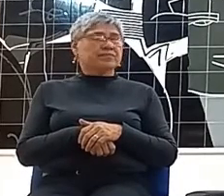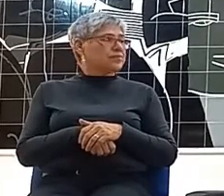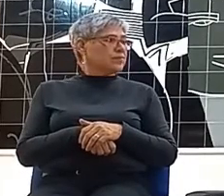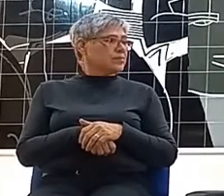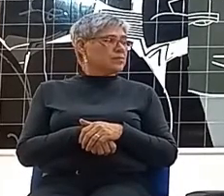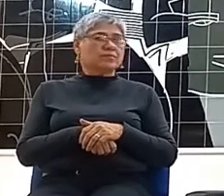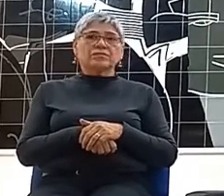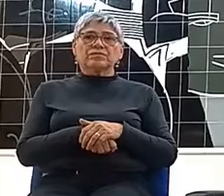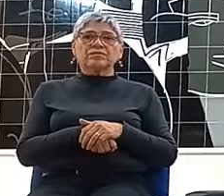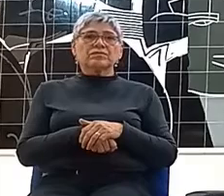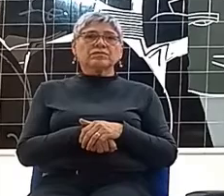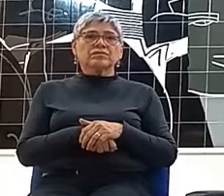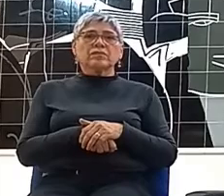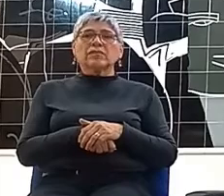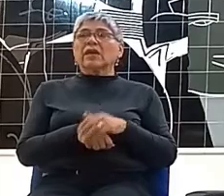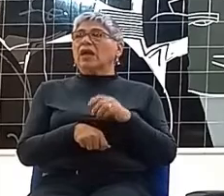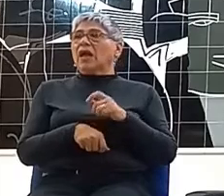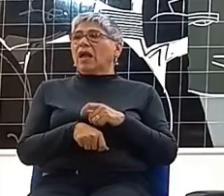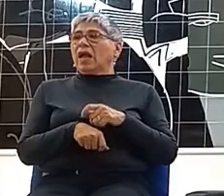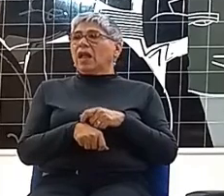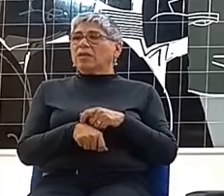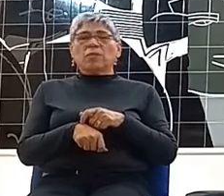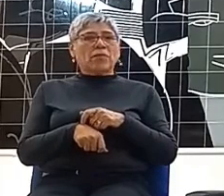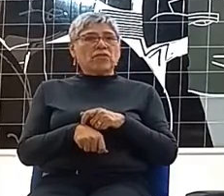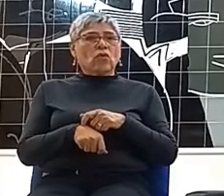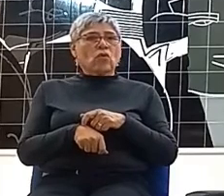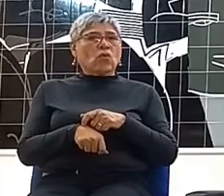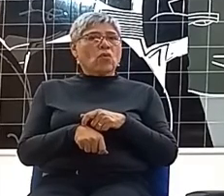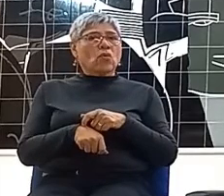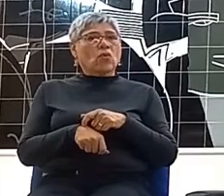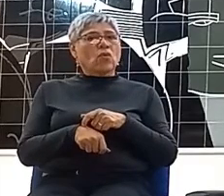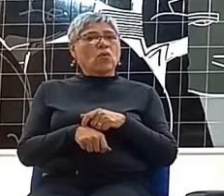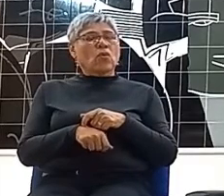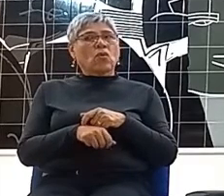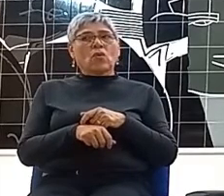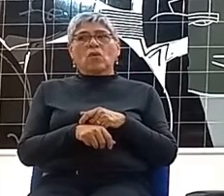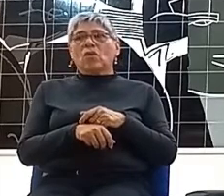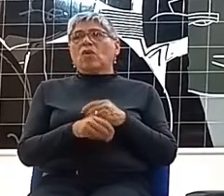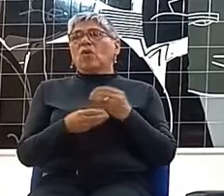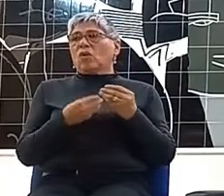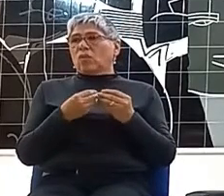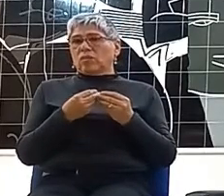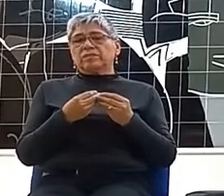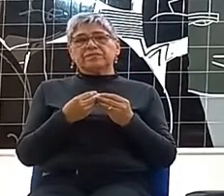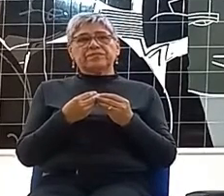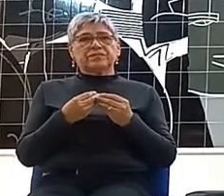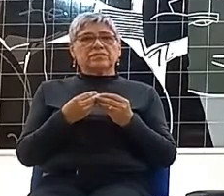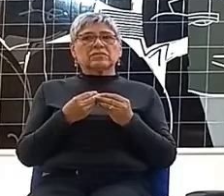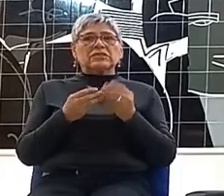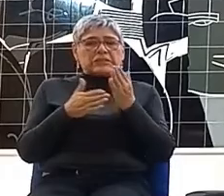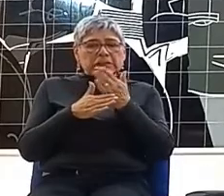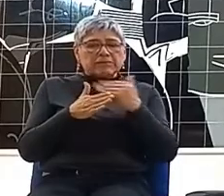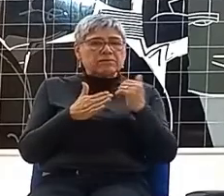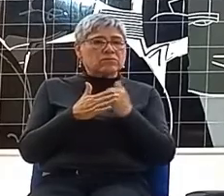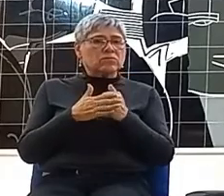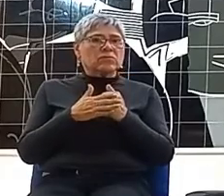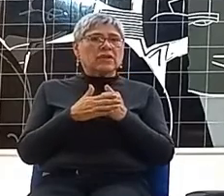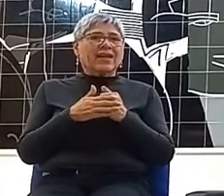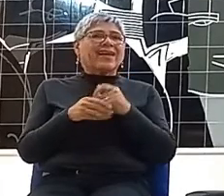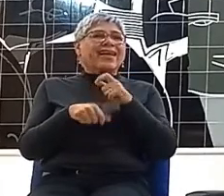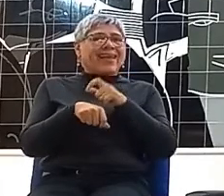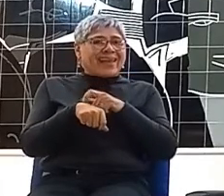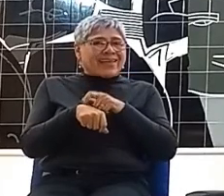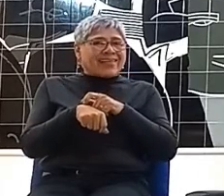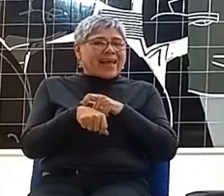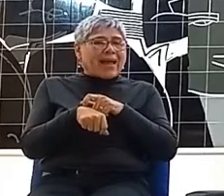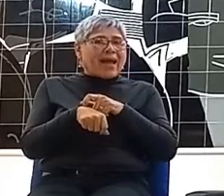rituales. Fumar hacía parte de esos rituales culturales, ¿sí? Y esa